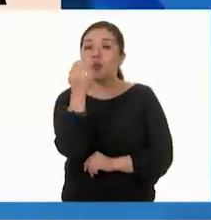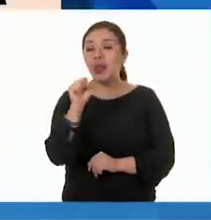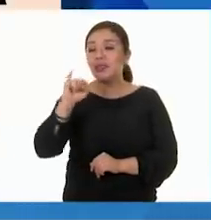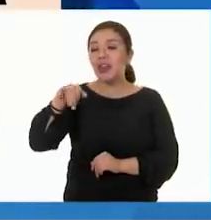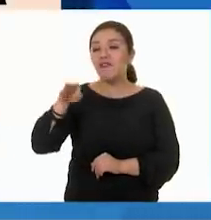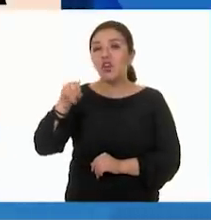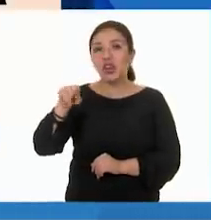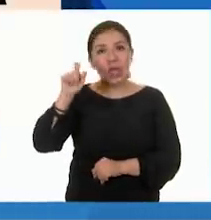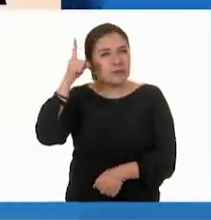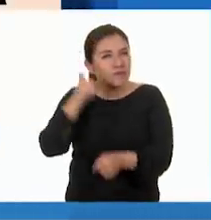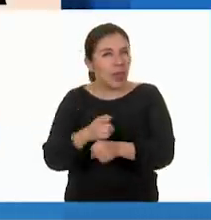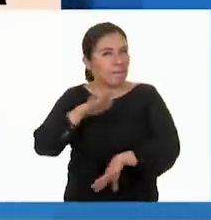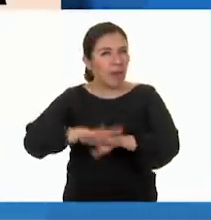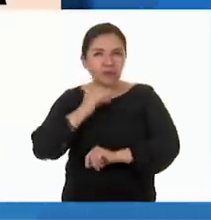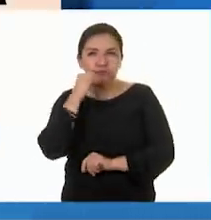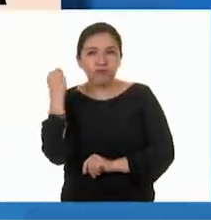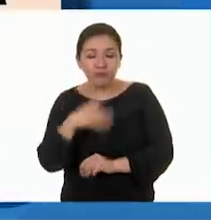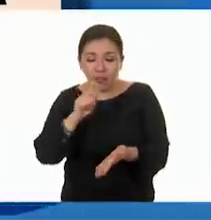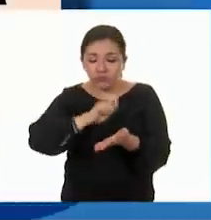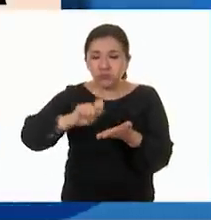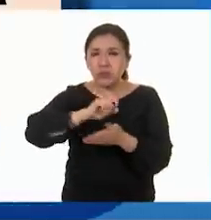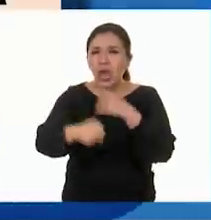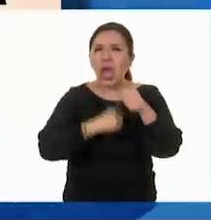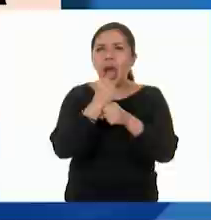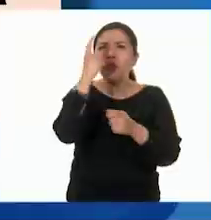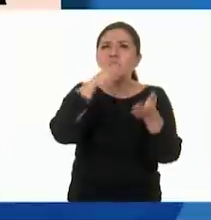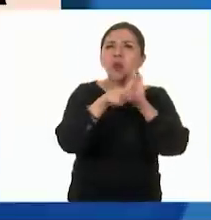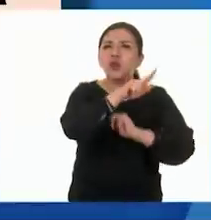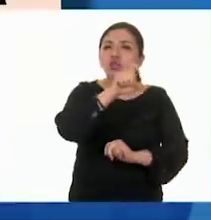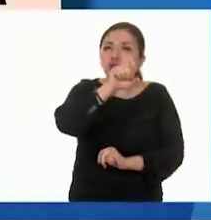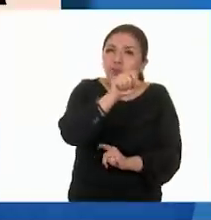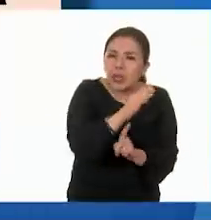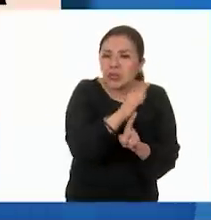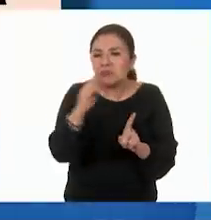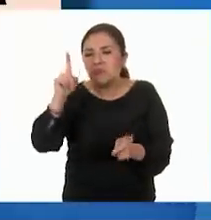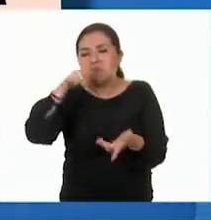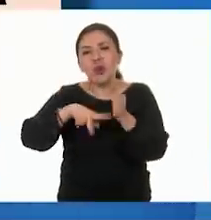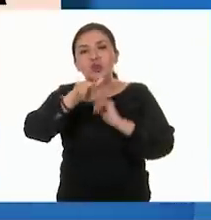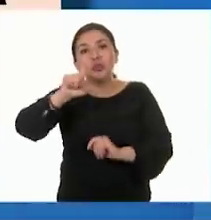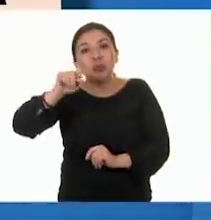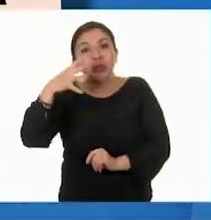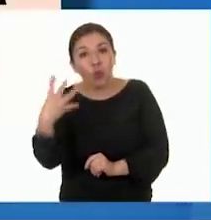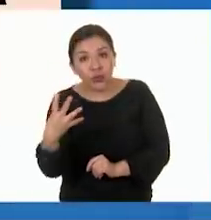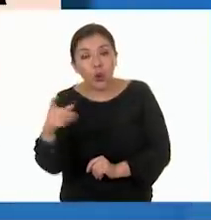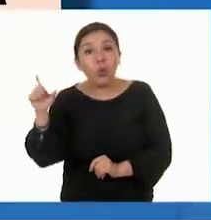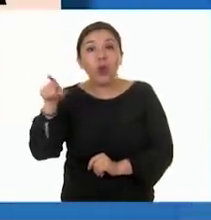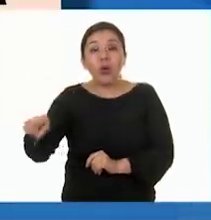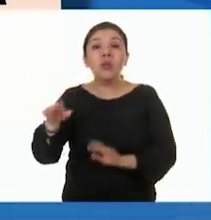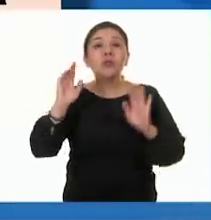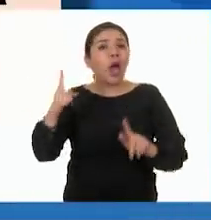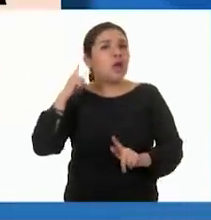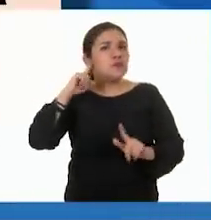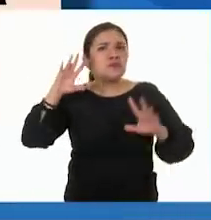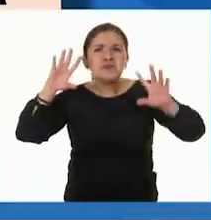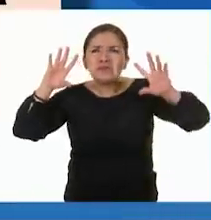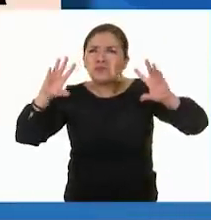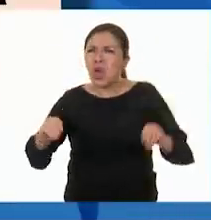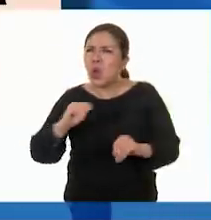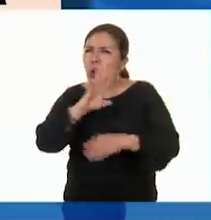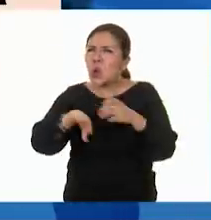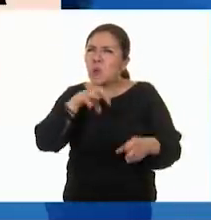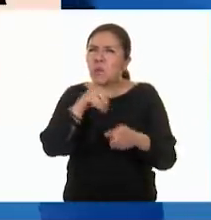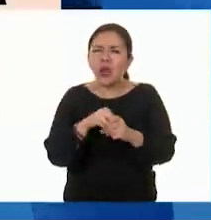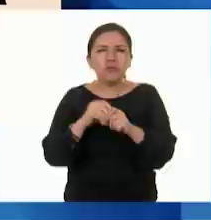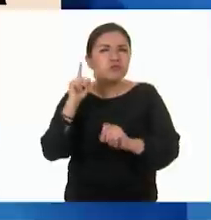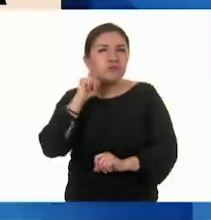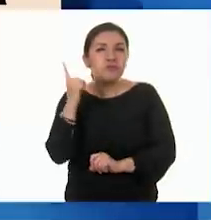más complejas, la compuso entre 1820 y 1824, cuando había perdido casi por completo